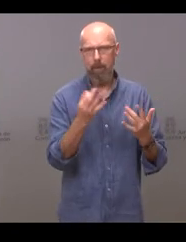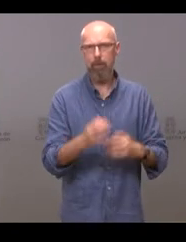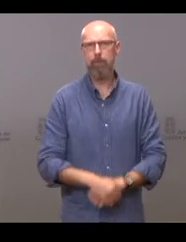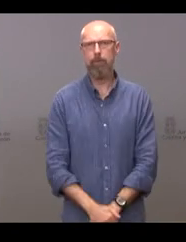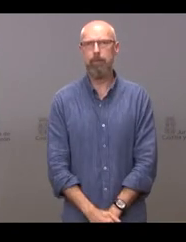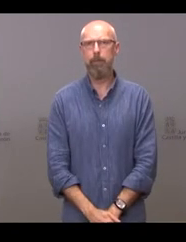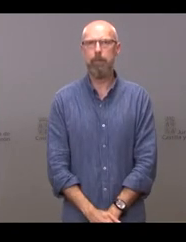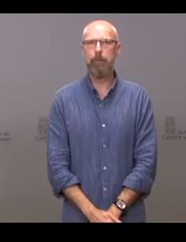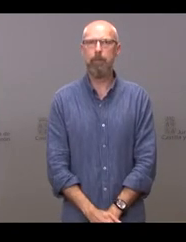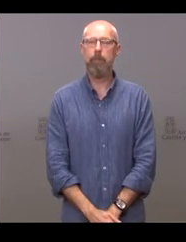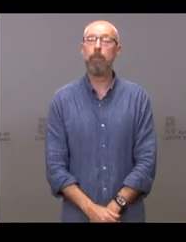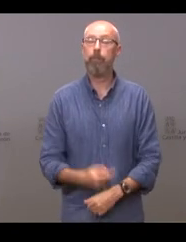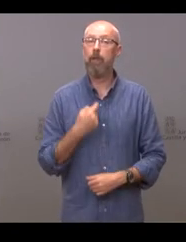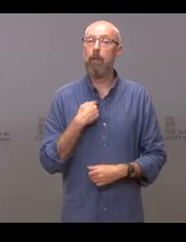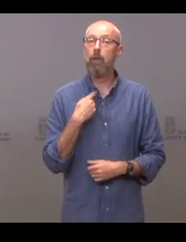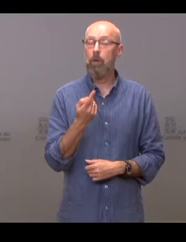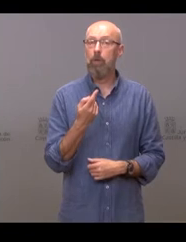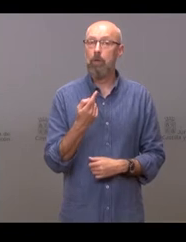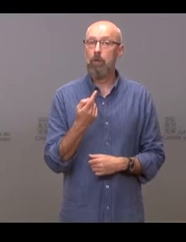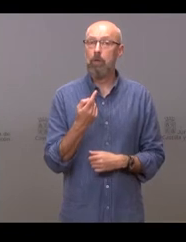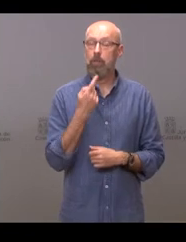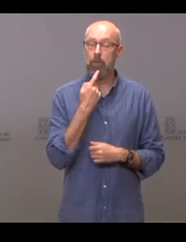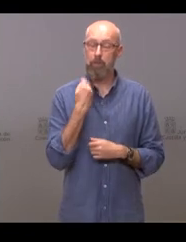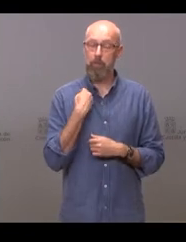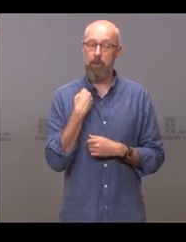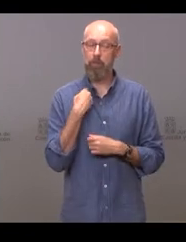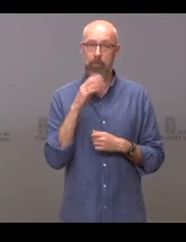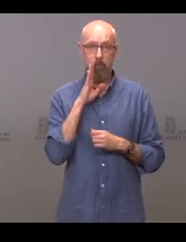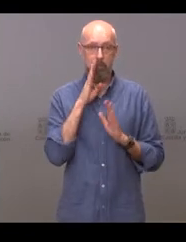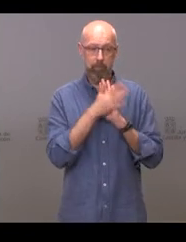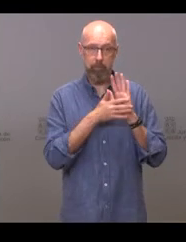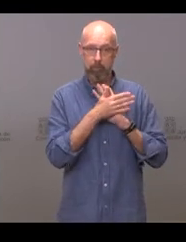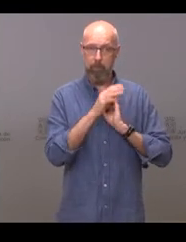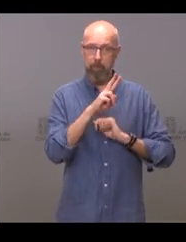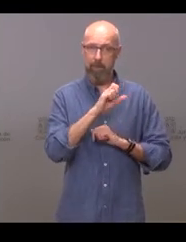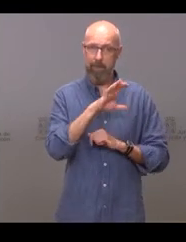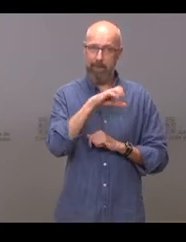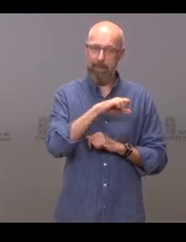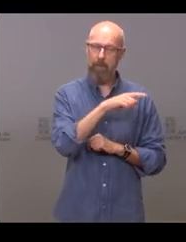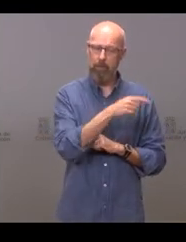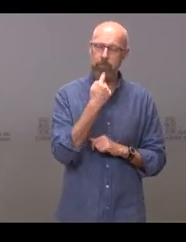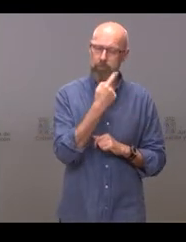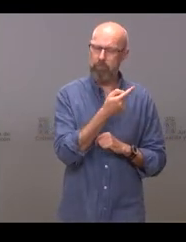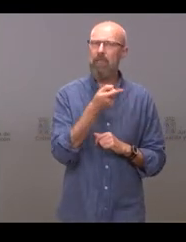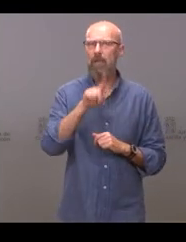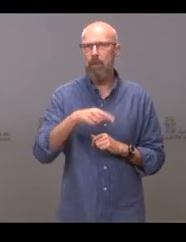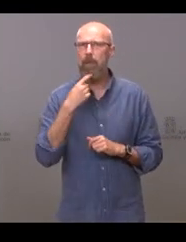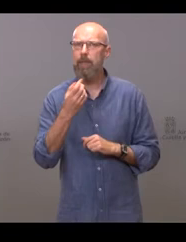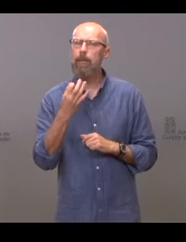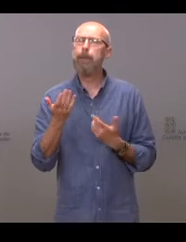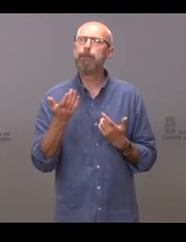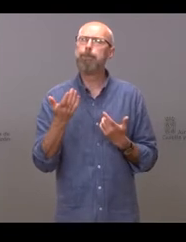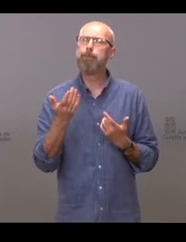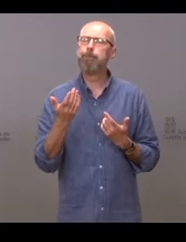bueno yo ratificar las palabras de vicente pero también quiero decir lo siguiente